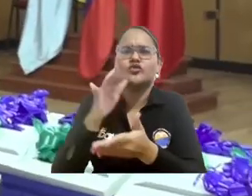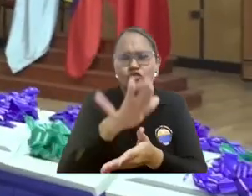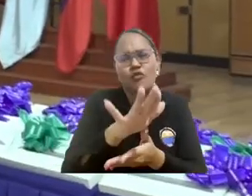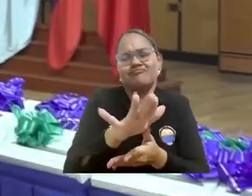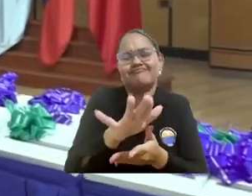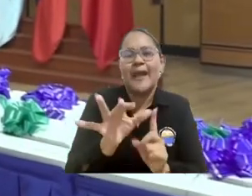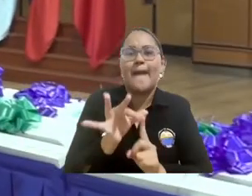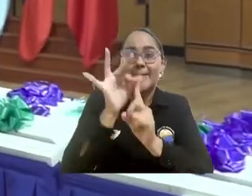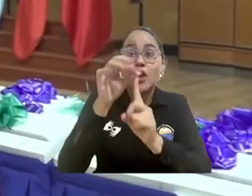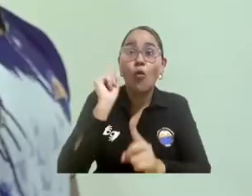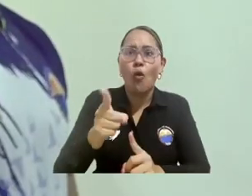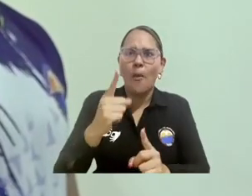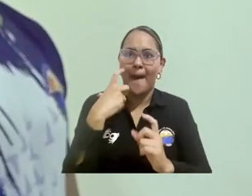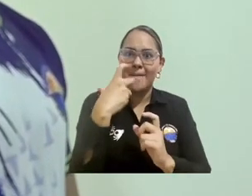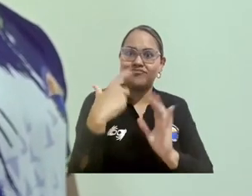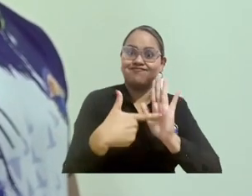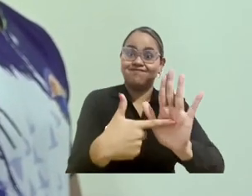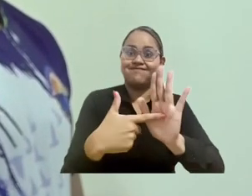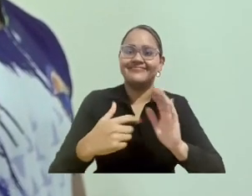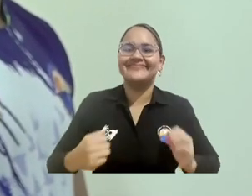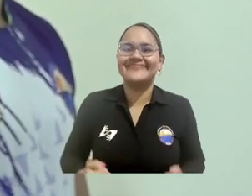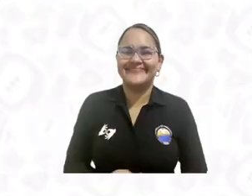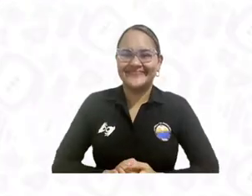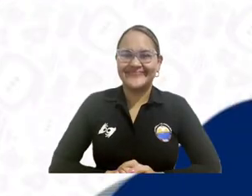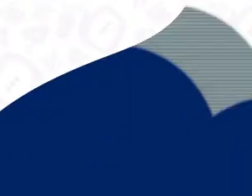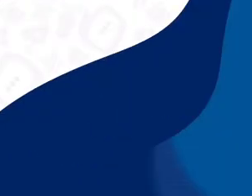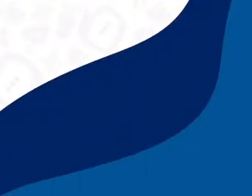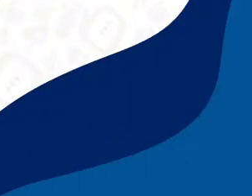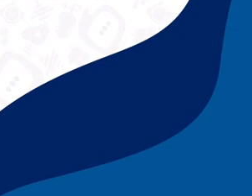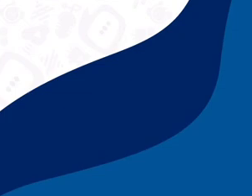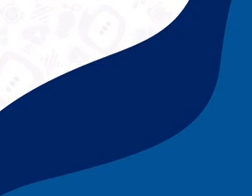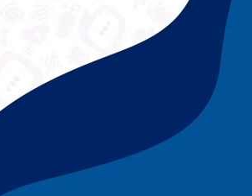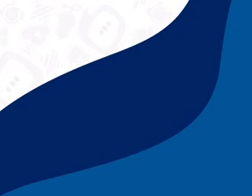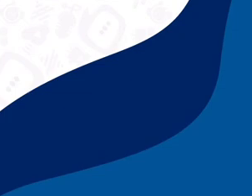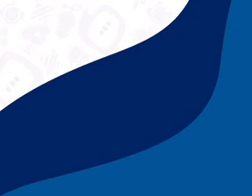especiales a aquellos que brillaron en escenarios de alta exigencia.